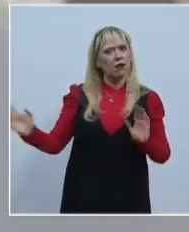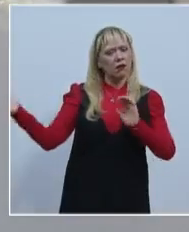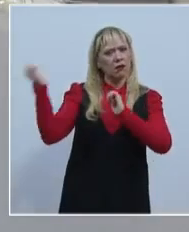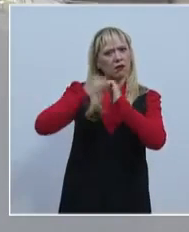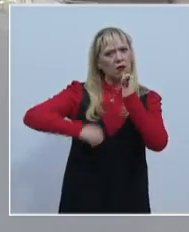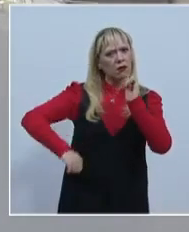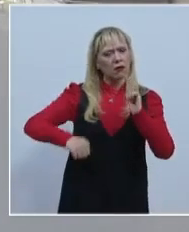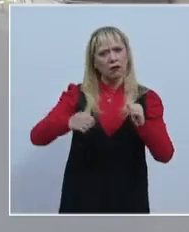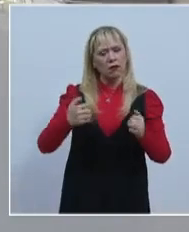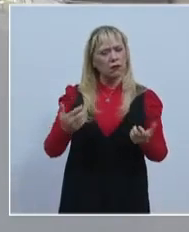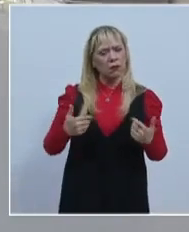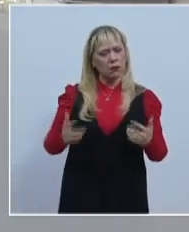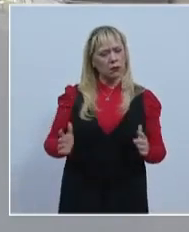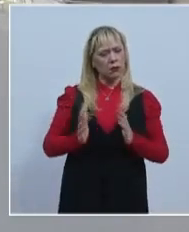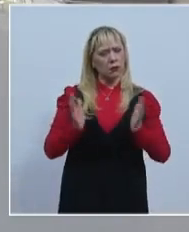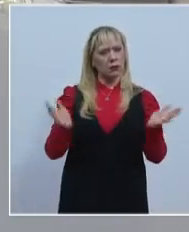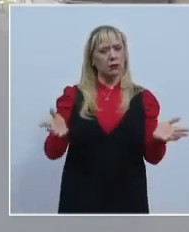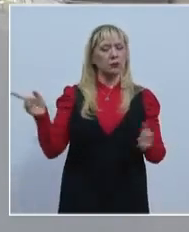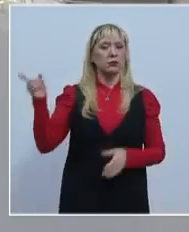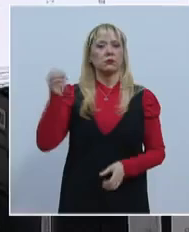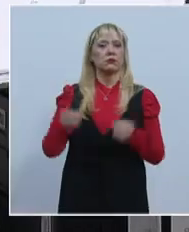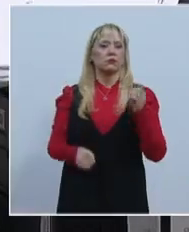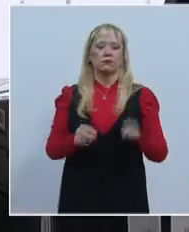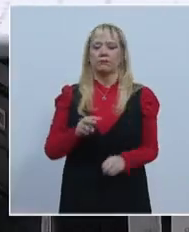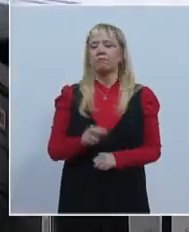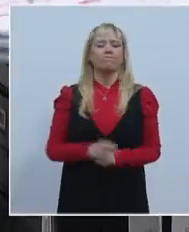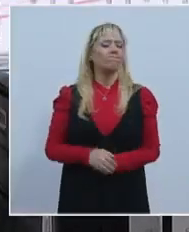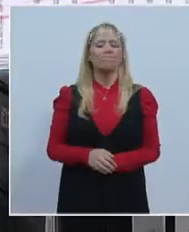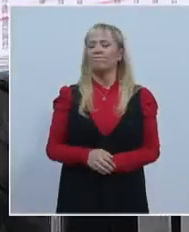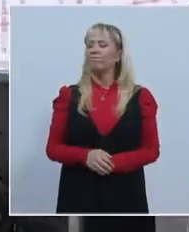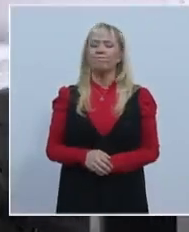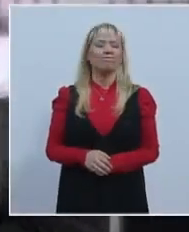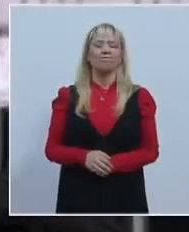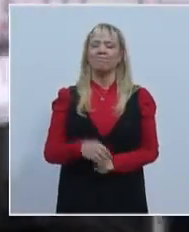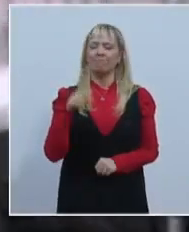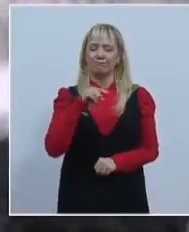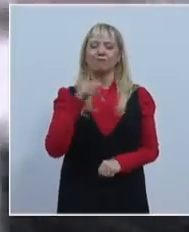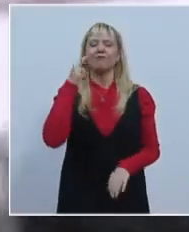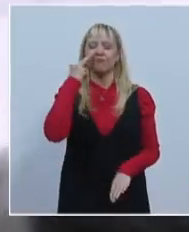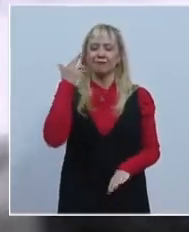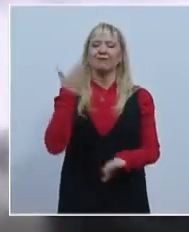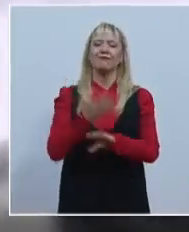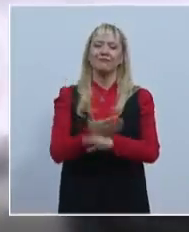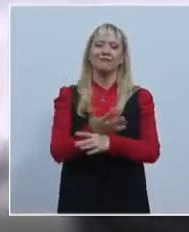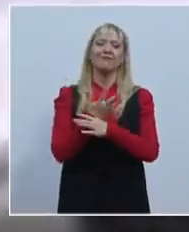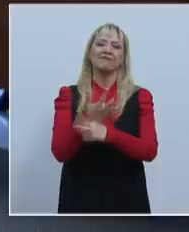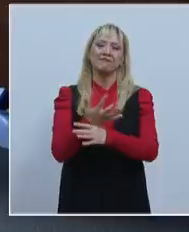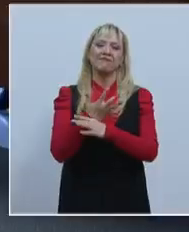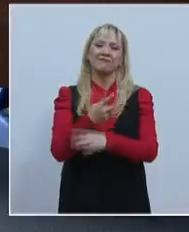sin embargo, el Pleno consideró que ello no la excluye de responsabilidad.